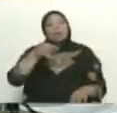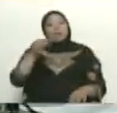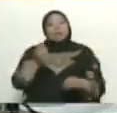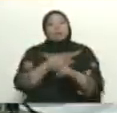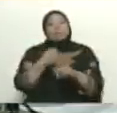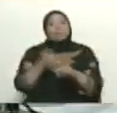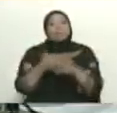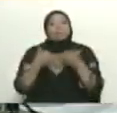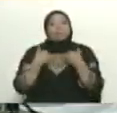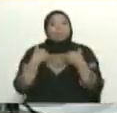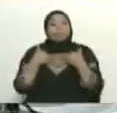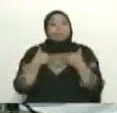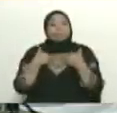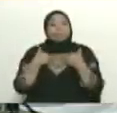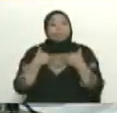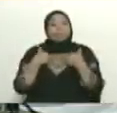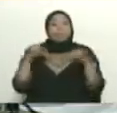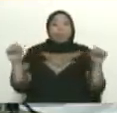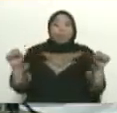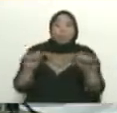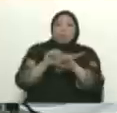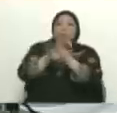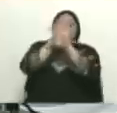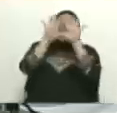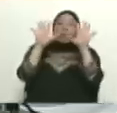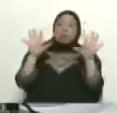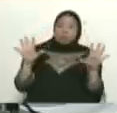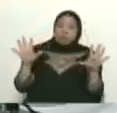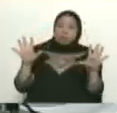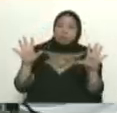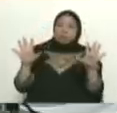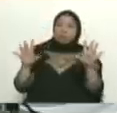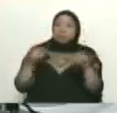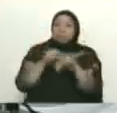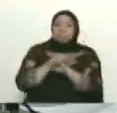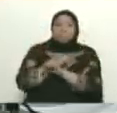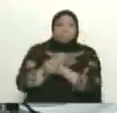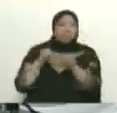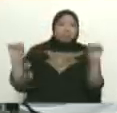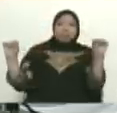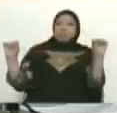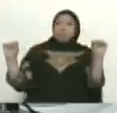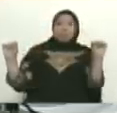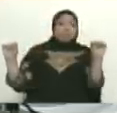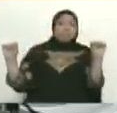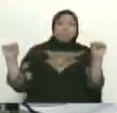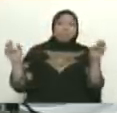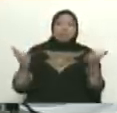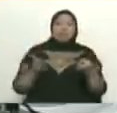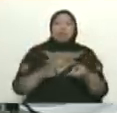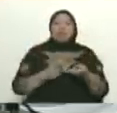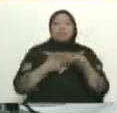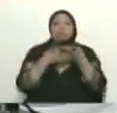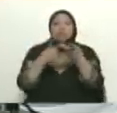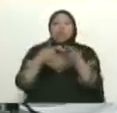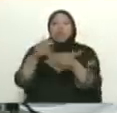eficiente, siempre fue así de transparente. Es completamente imposible que se vulnere la voluntad del elector en